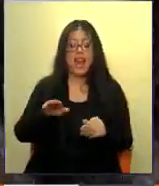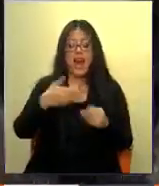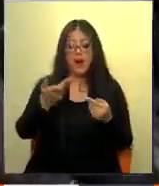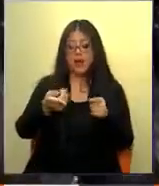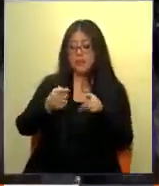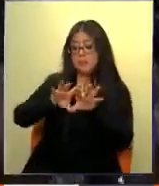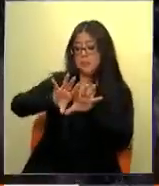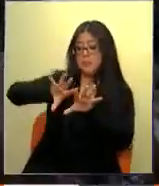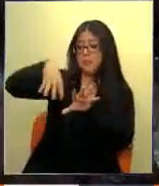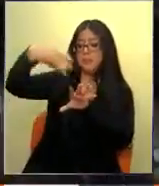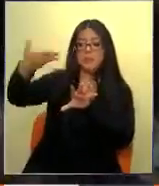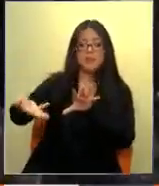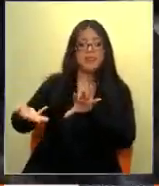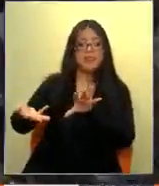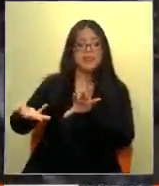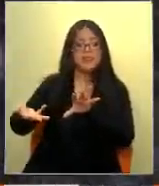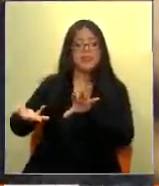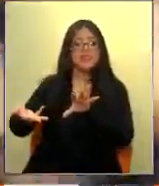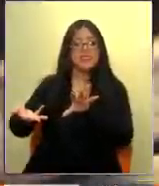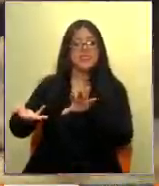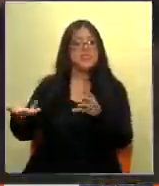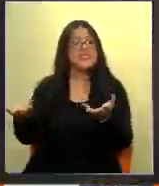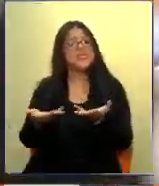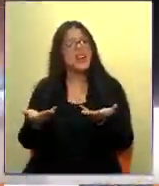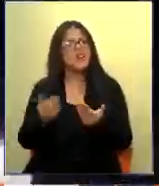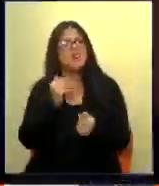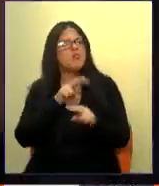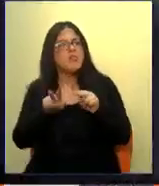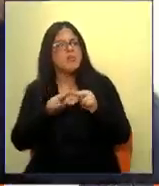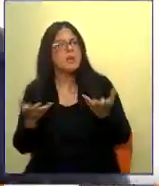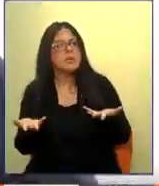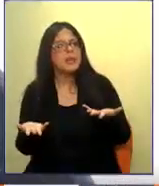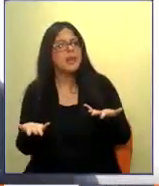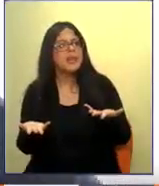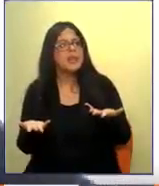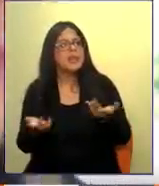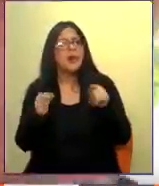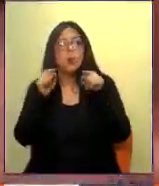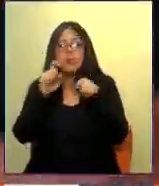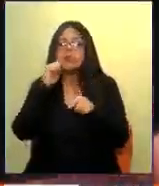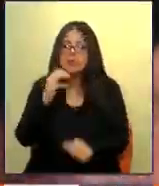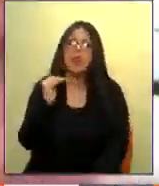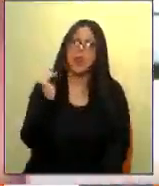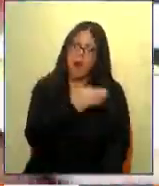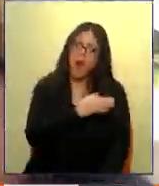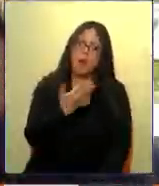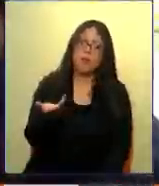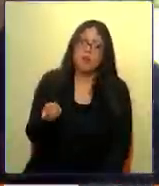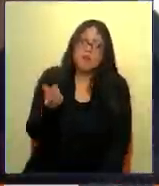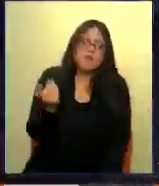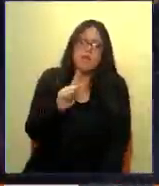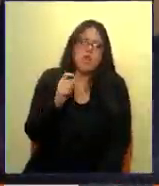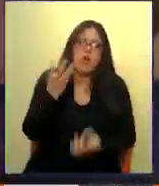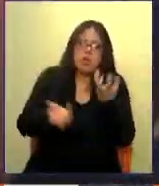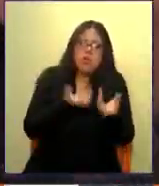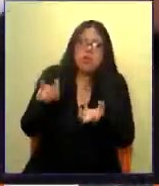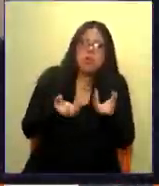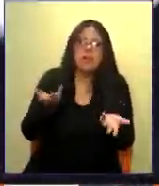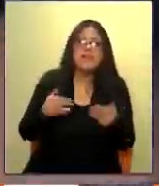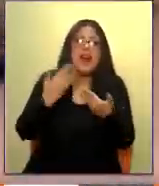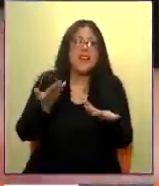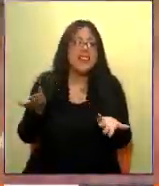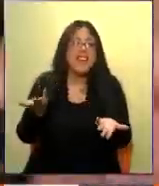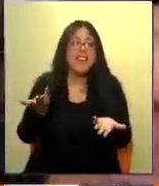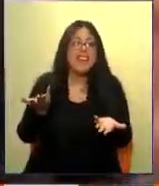tiro. Y ahora rápidamente, ¿qué tenemos que hacer? Porque esto es muy rápido para que no se nos pase. Vamos con salsa de